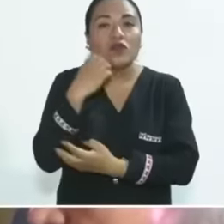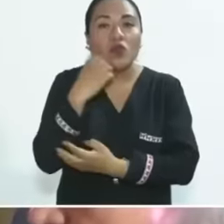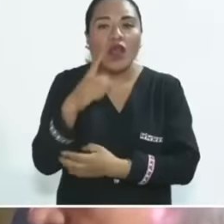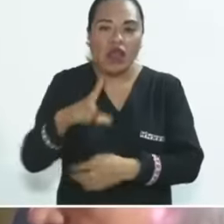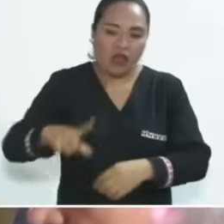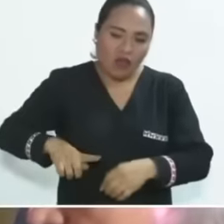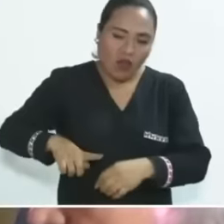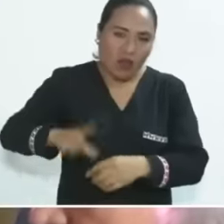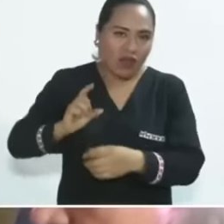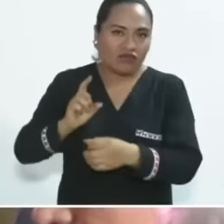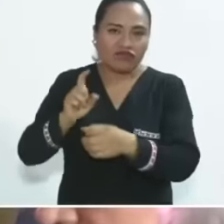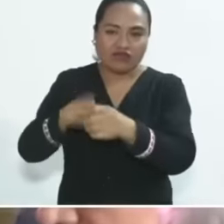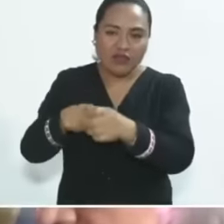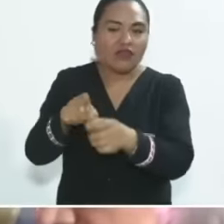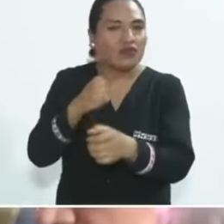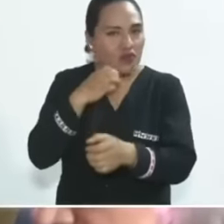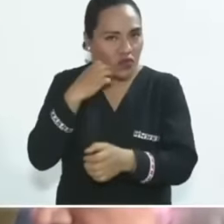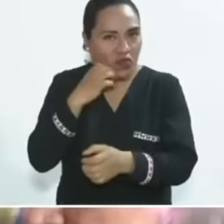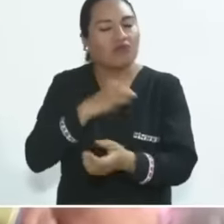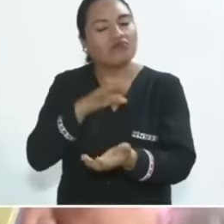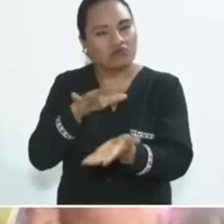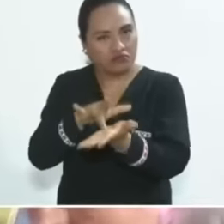públicas.